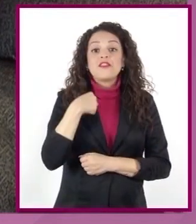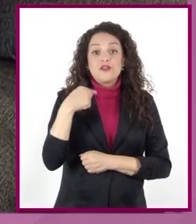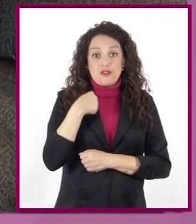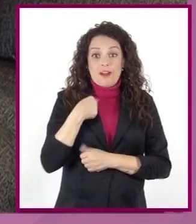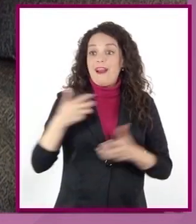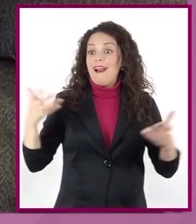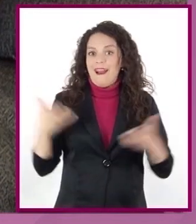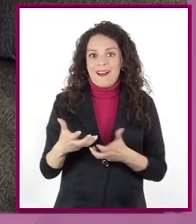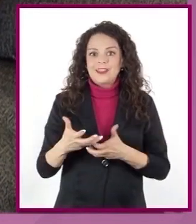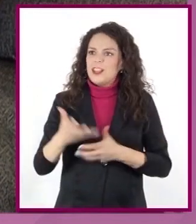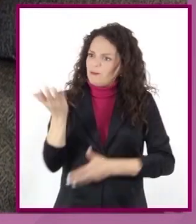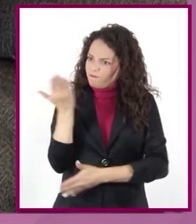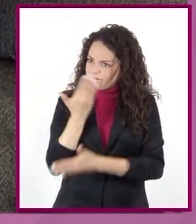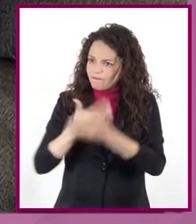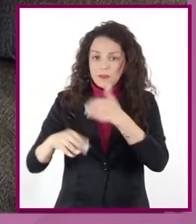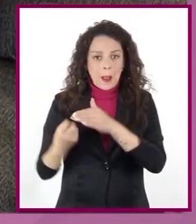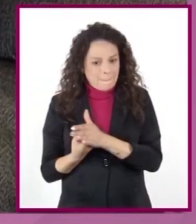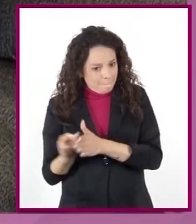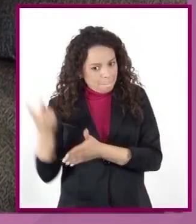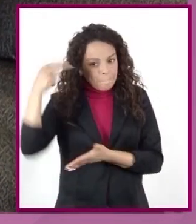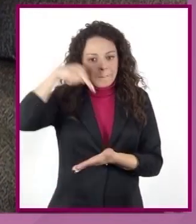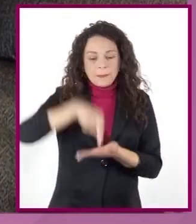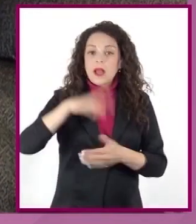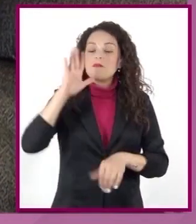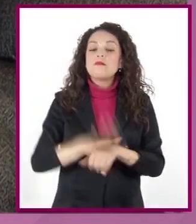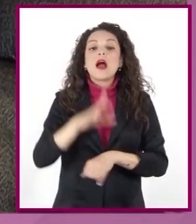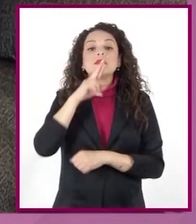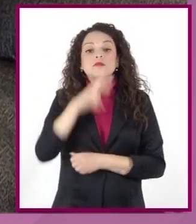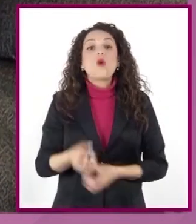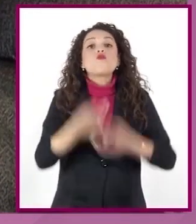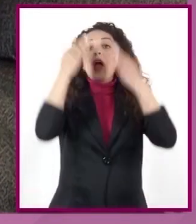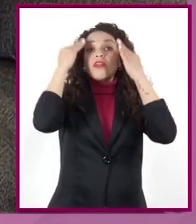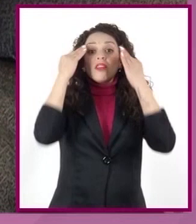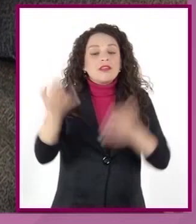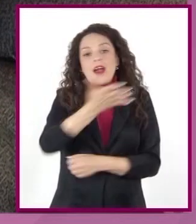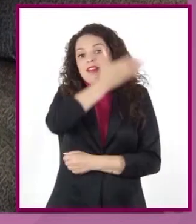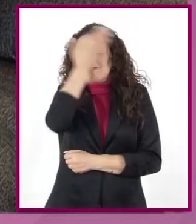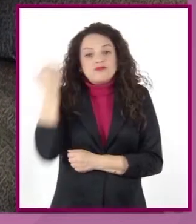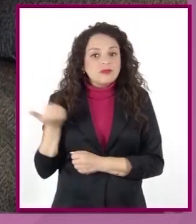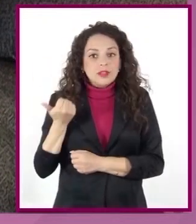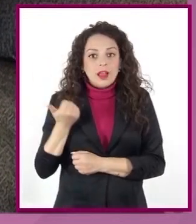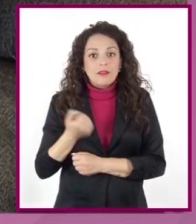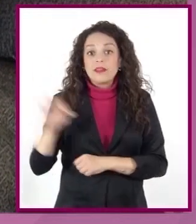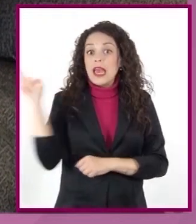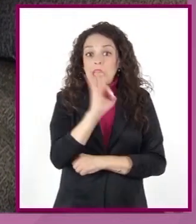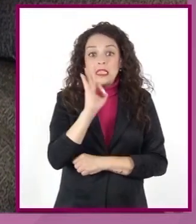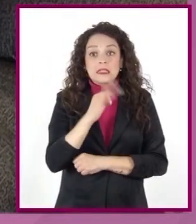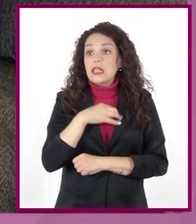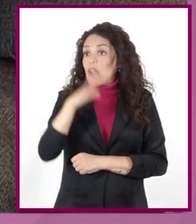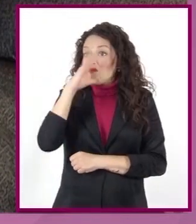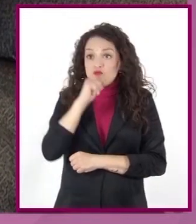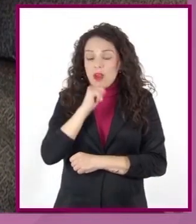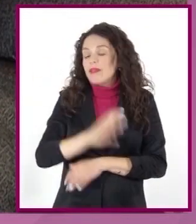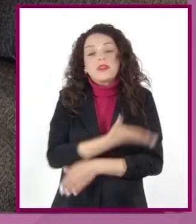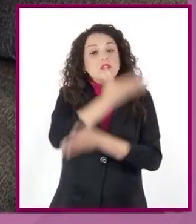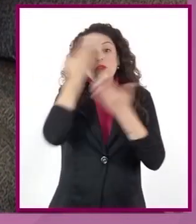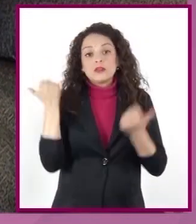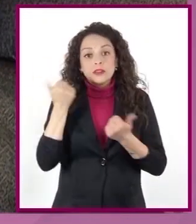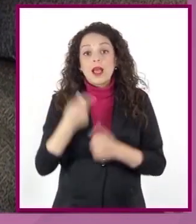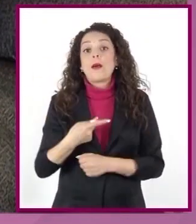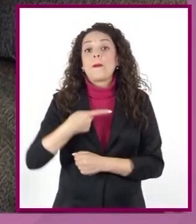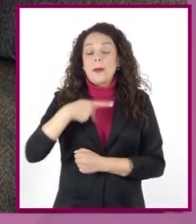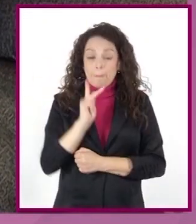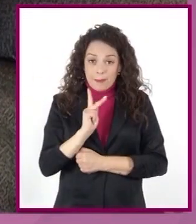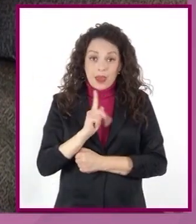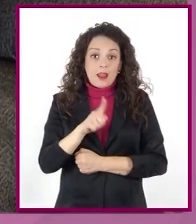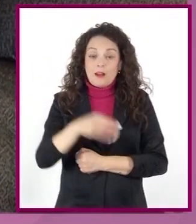Que no va a ser fácil, que no sabes cuánto tiempo te va a tomar, que no sabes si lo vas a lograr, que hay que pagar un precio. Pero créeme que cuando